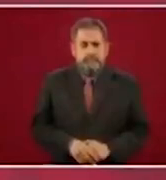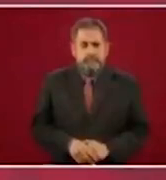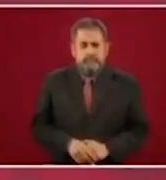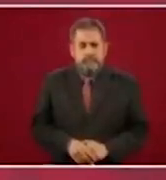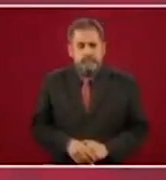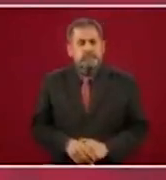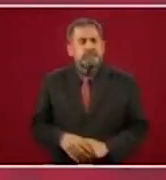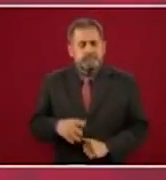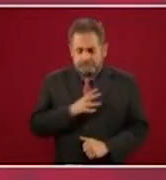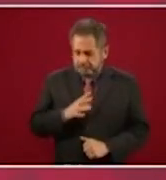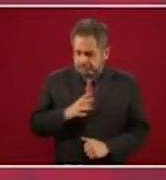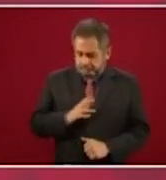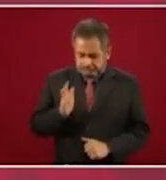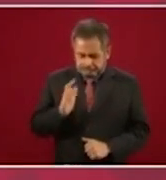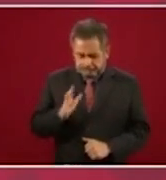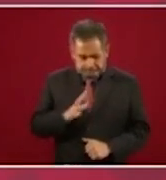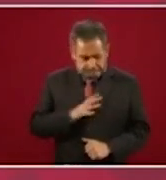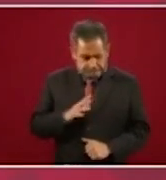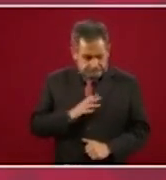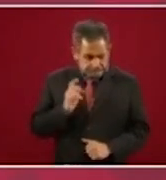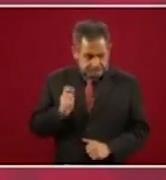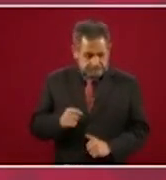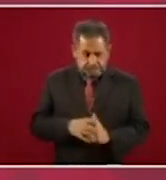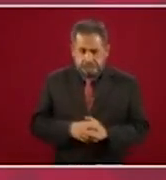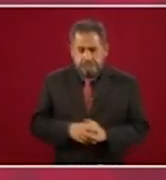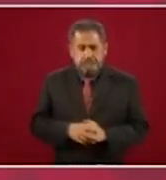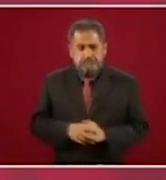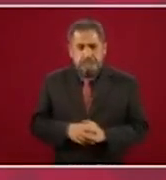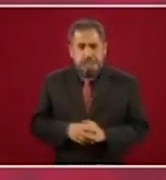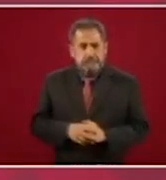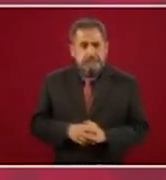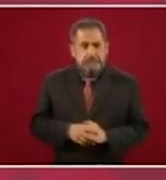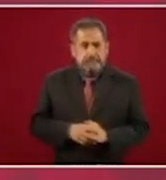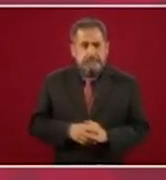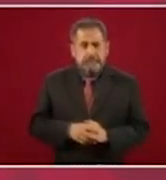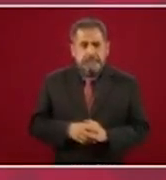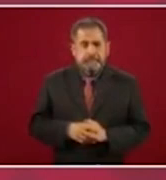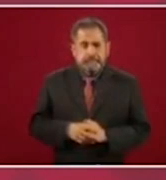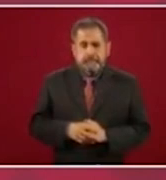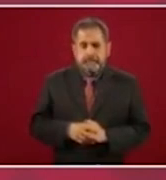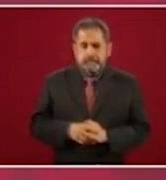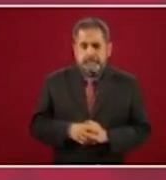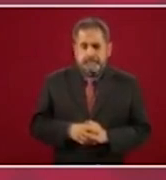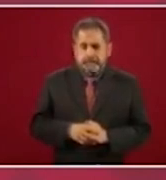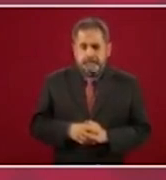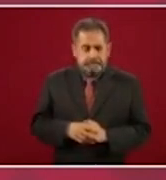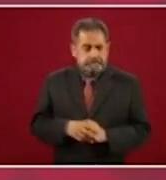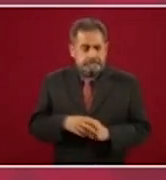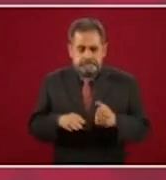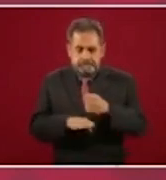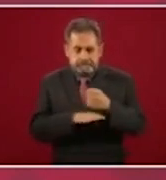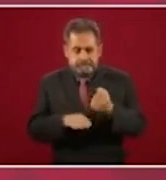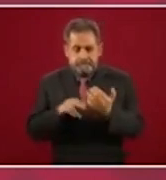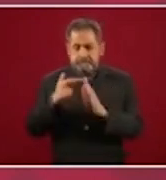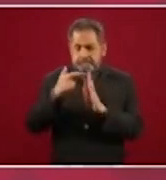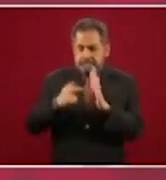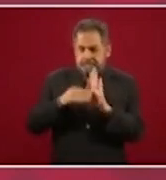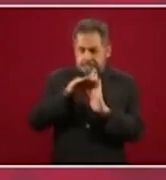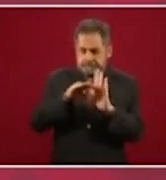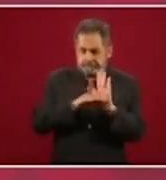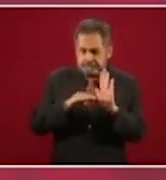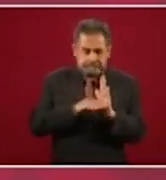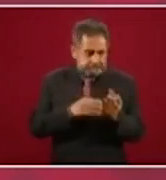tenemos ya las bases para la licitación del tren maya